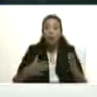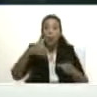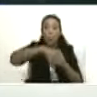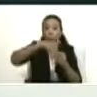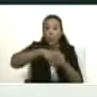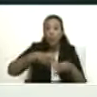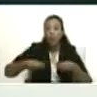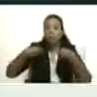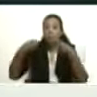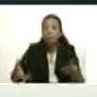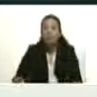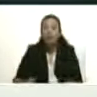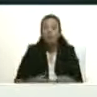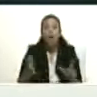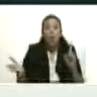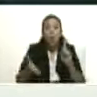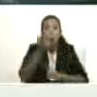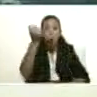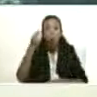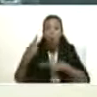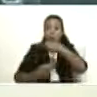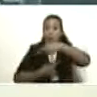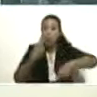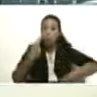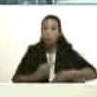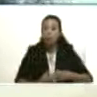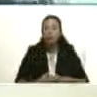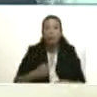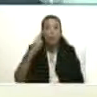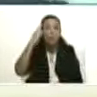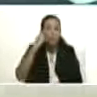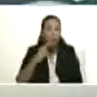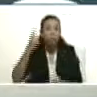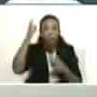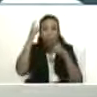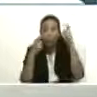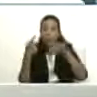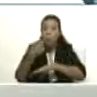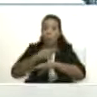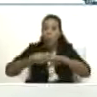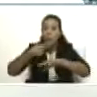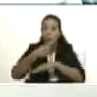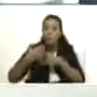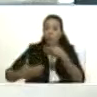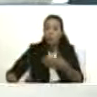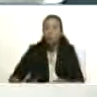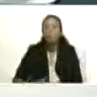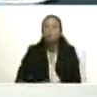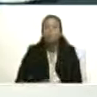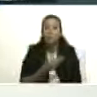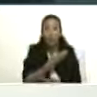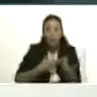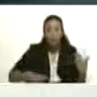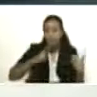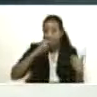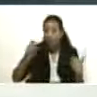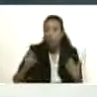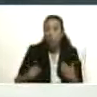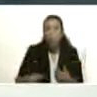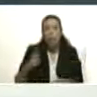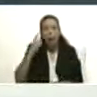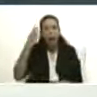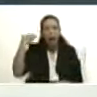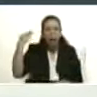electoral, cada vez que hay un logro de la revolución, cada vez que hay un logro del gobierno del presidente Nicolás Maduro, aquellos